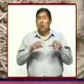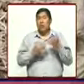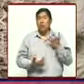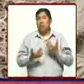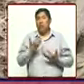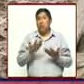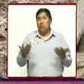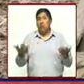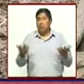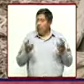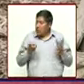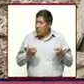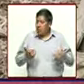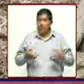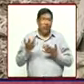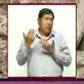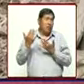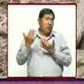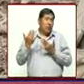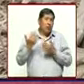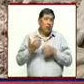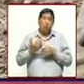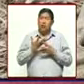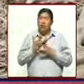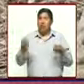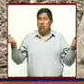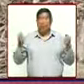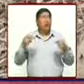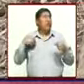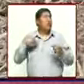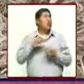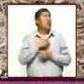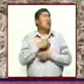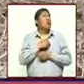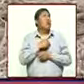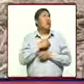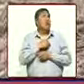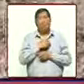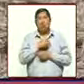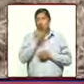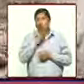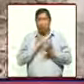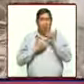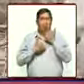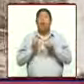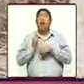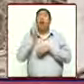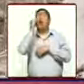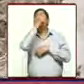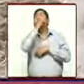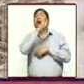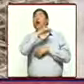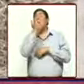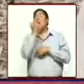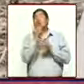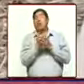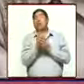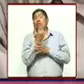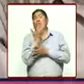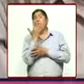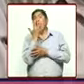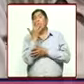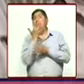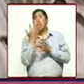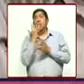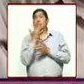amigo? Estamos aquí esperando que pase, ¿no? Tenemos otro montoncito de la cosecha allá al fondo. Y a